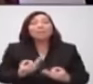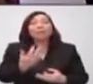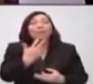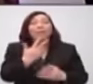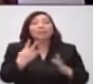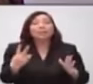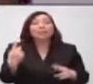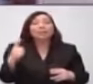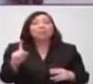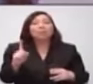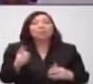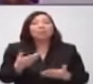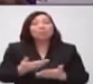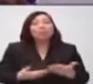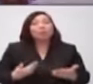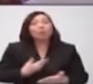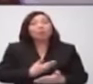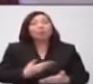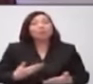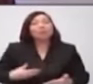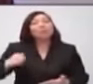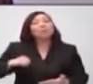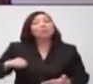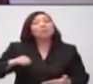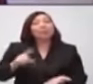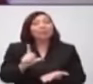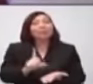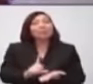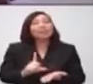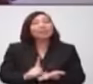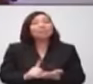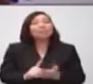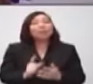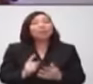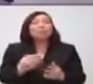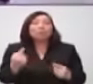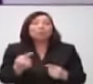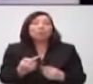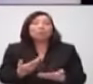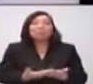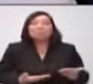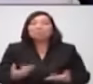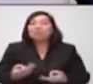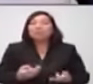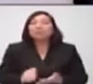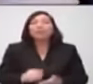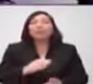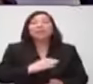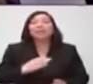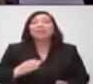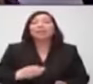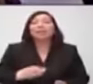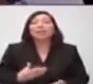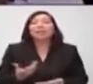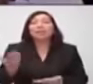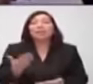37 millones, el pliego del gobierno regional de la Municipalidad de Lima, versus, por ejemplo, el pliego presupuestal del Callao, que